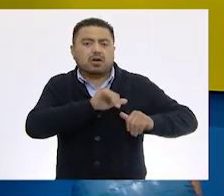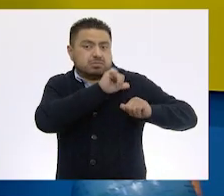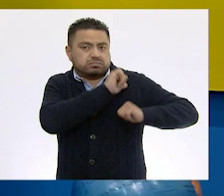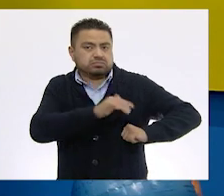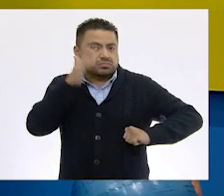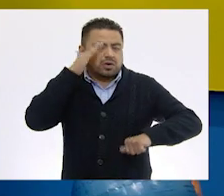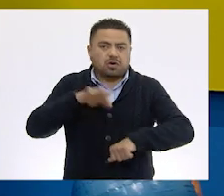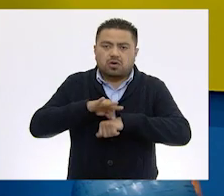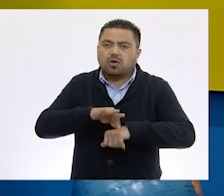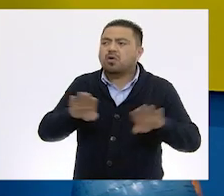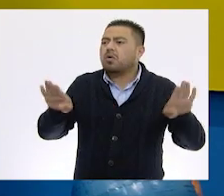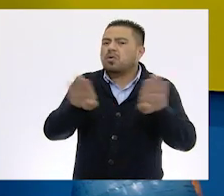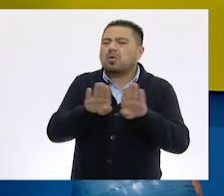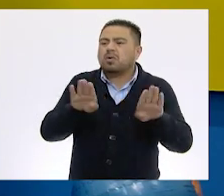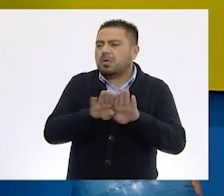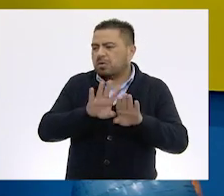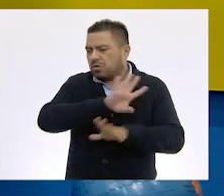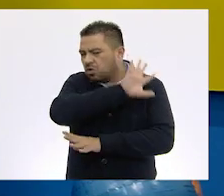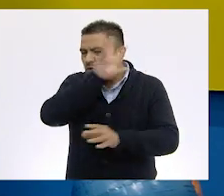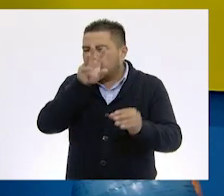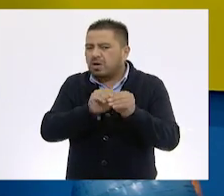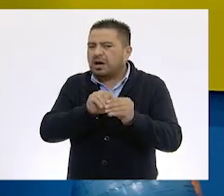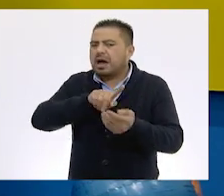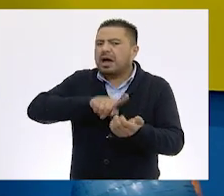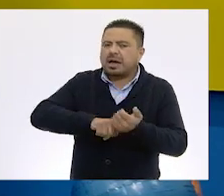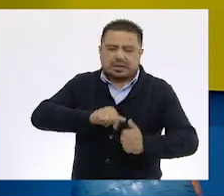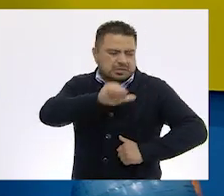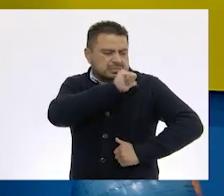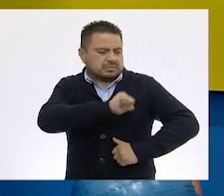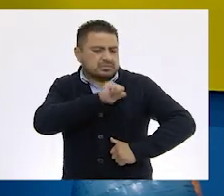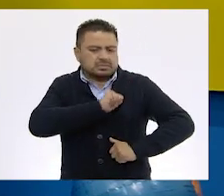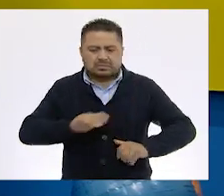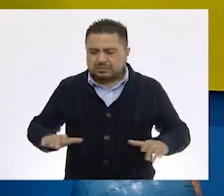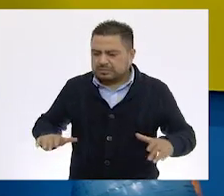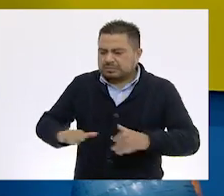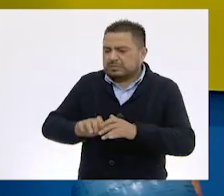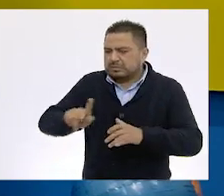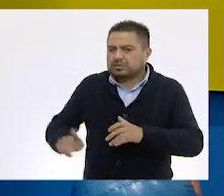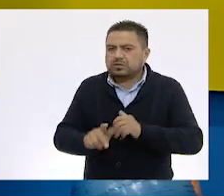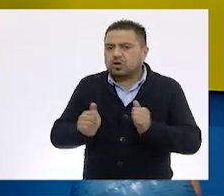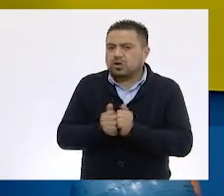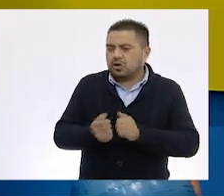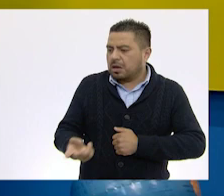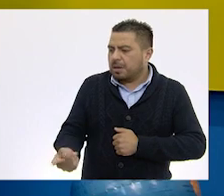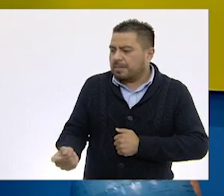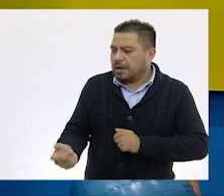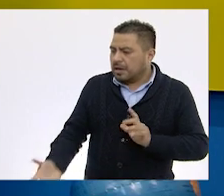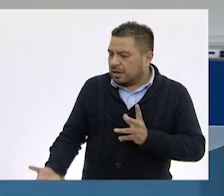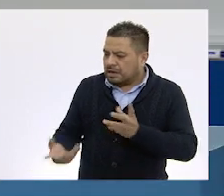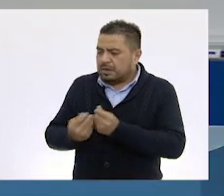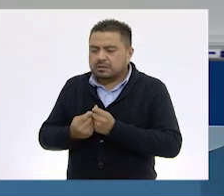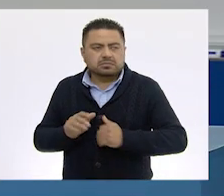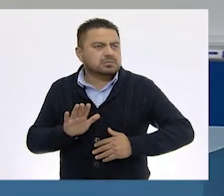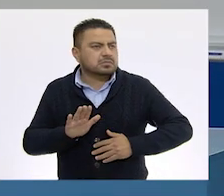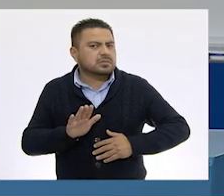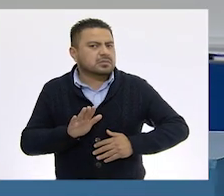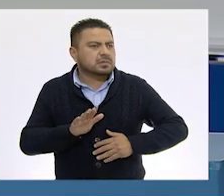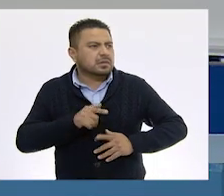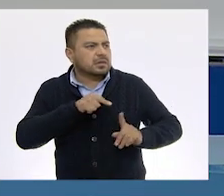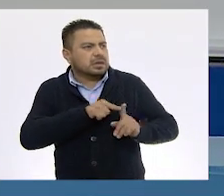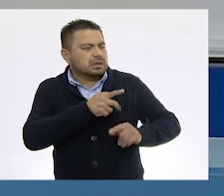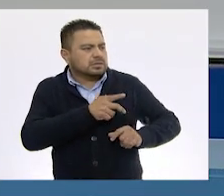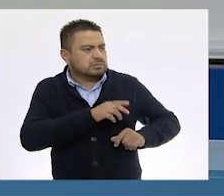primarias como los restos del antiguo poblador con su perro? Y